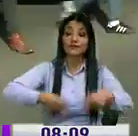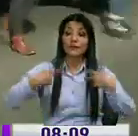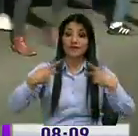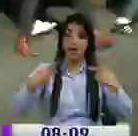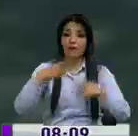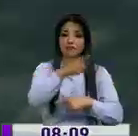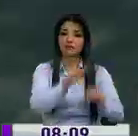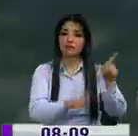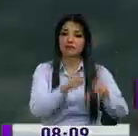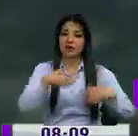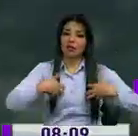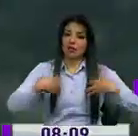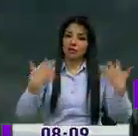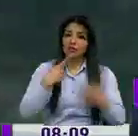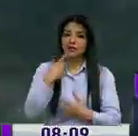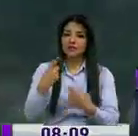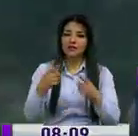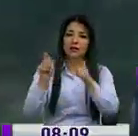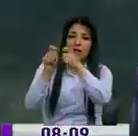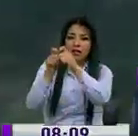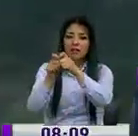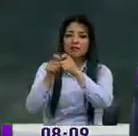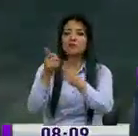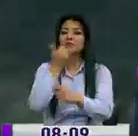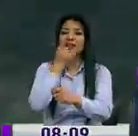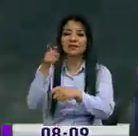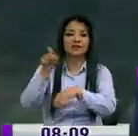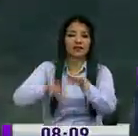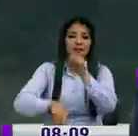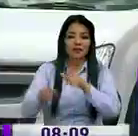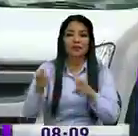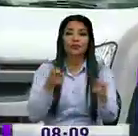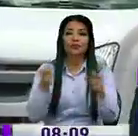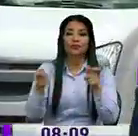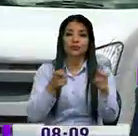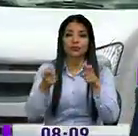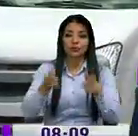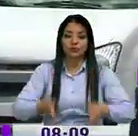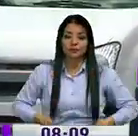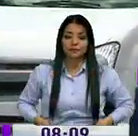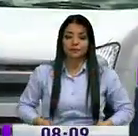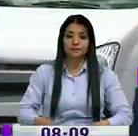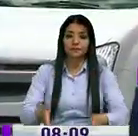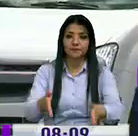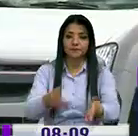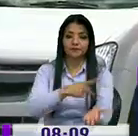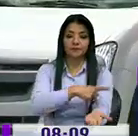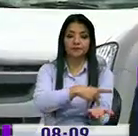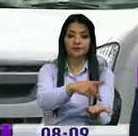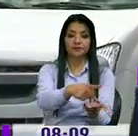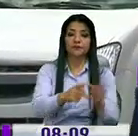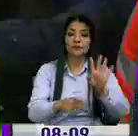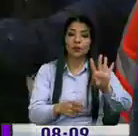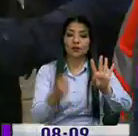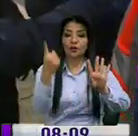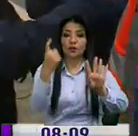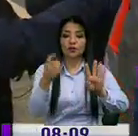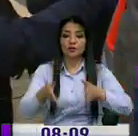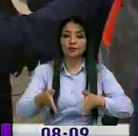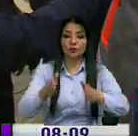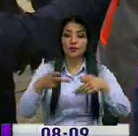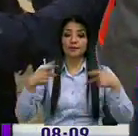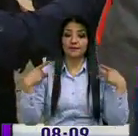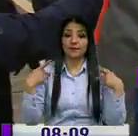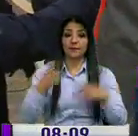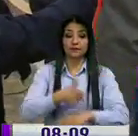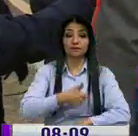la presunción de una mala calibración de estos dispositivos de control ubicados en el kilómetro 4 y 11 de esta vía. Las autoridades,